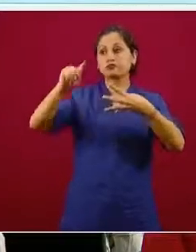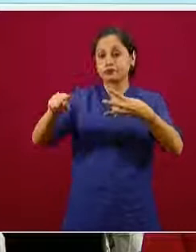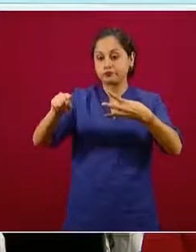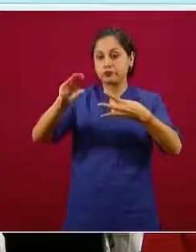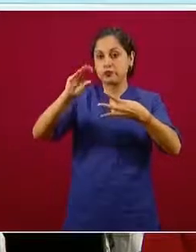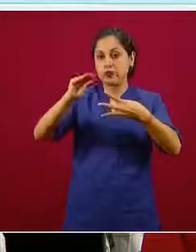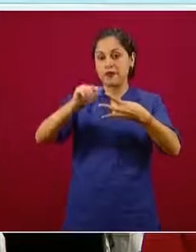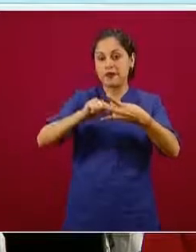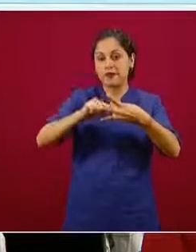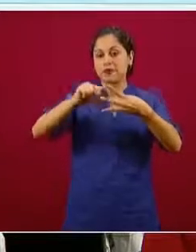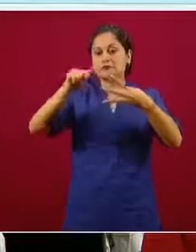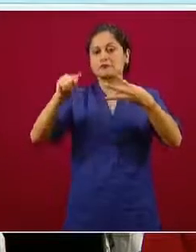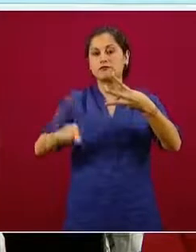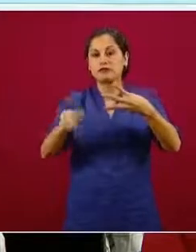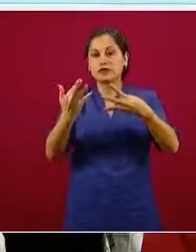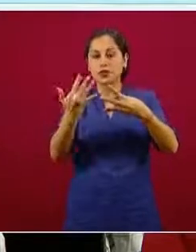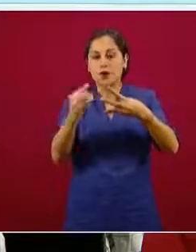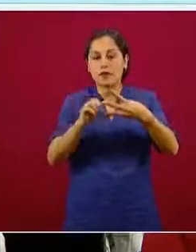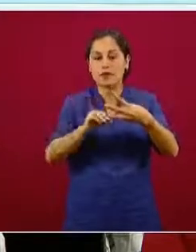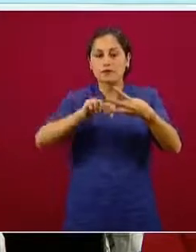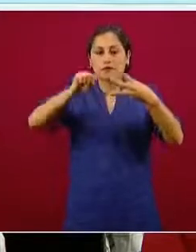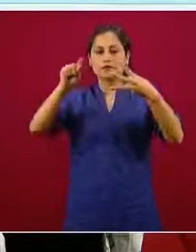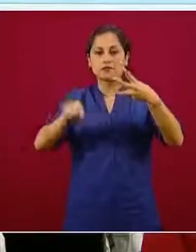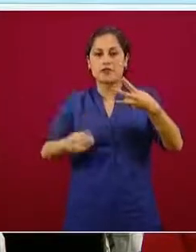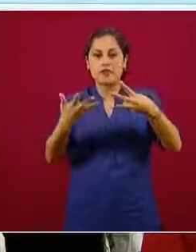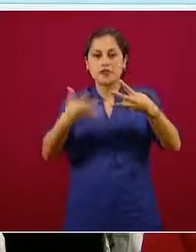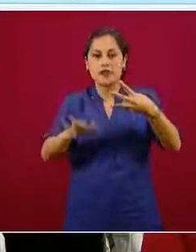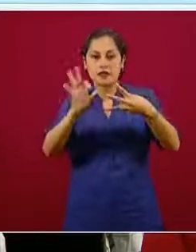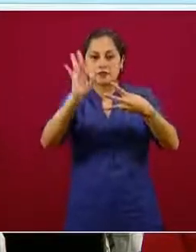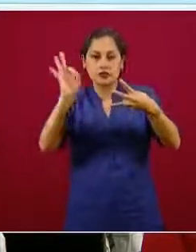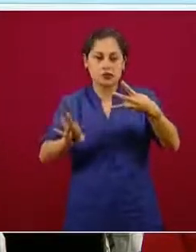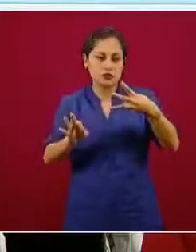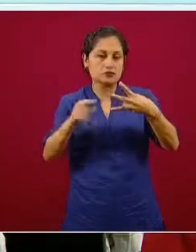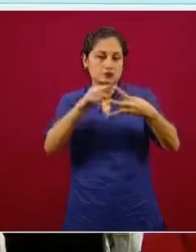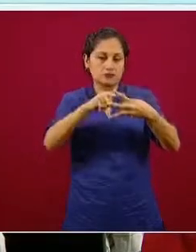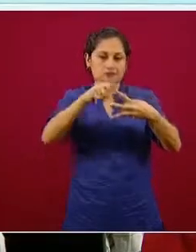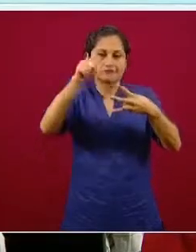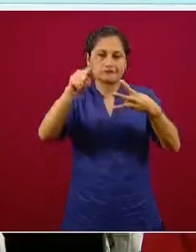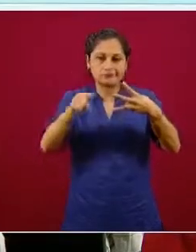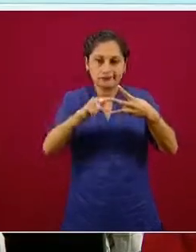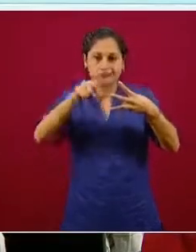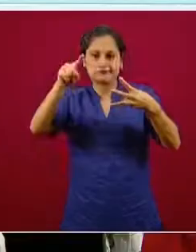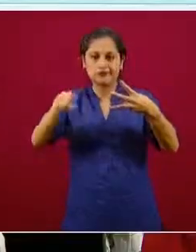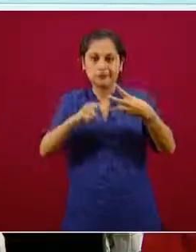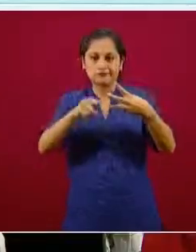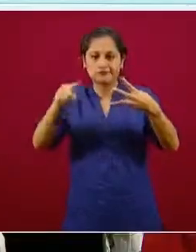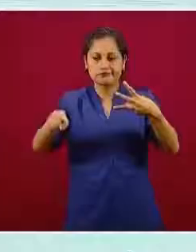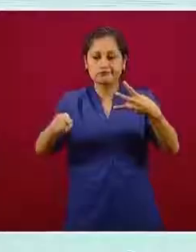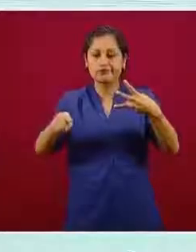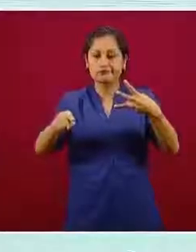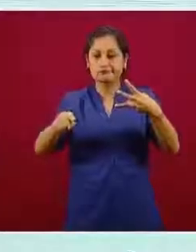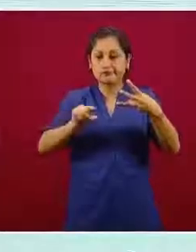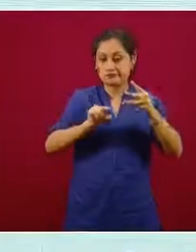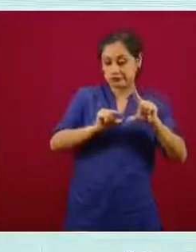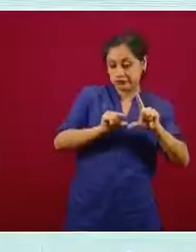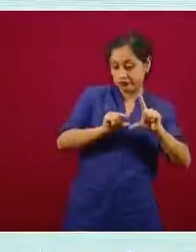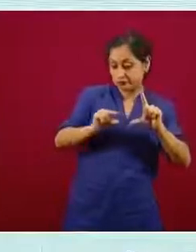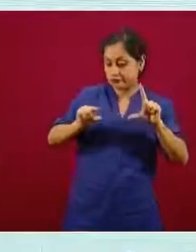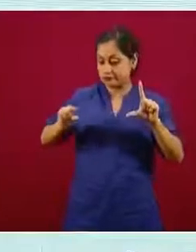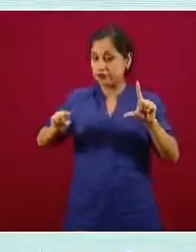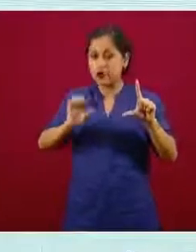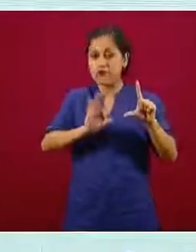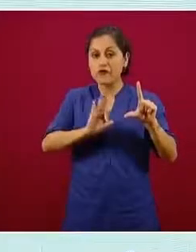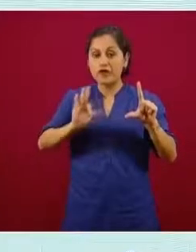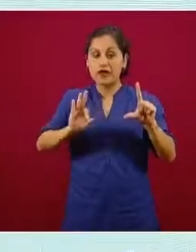ahí esté el número de casos. Y la curva epidémica, como toda curva epidémica, tiene en el eje horizontal las fechas y en el